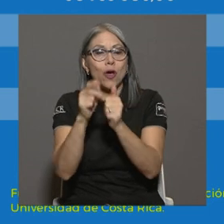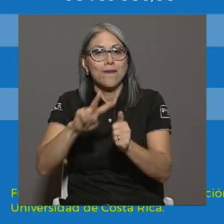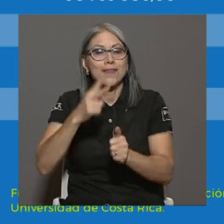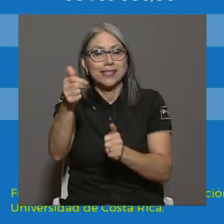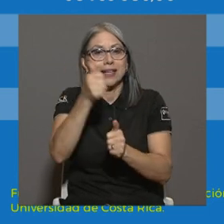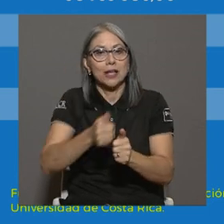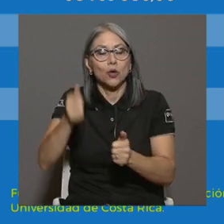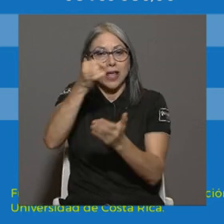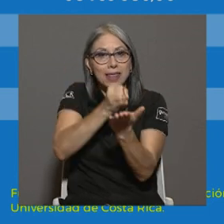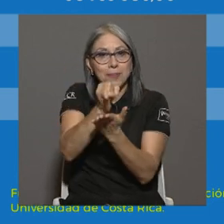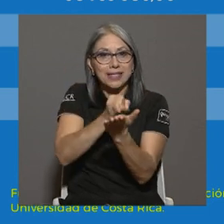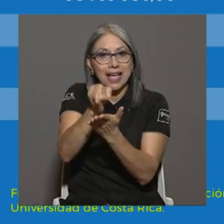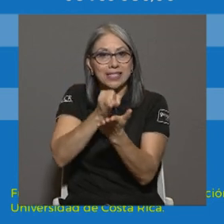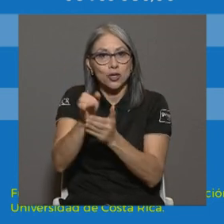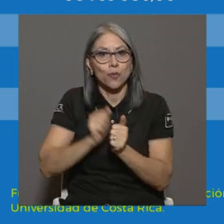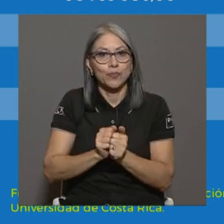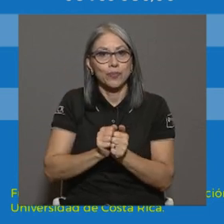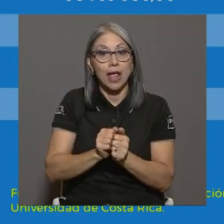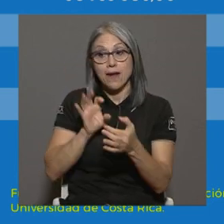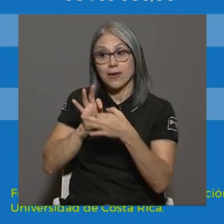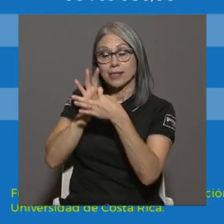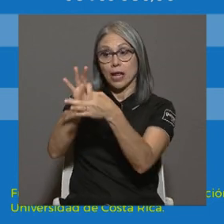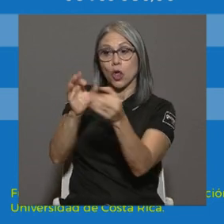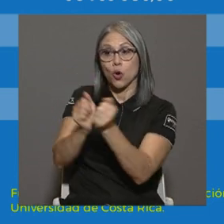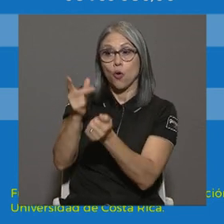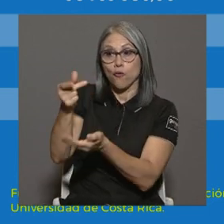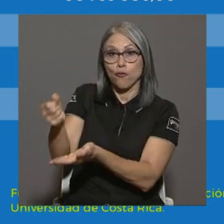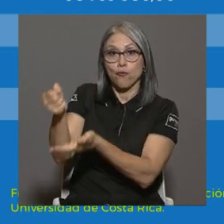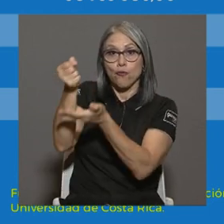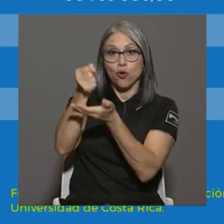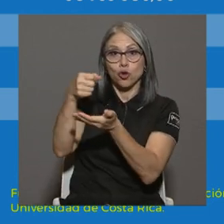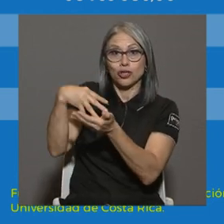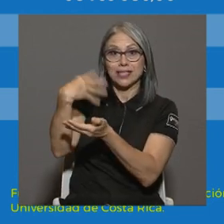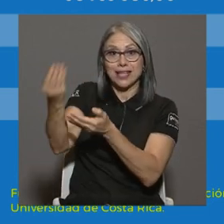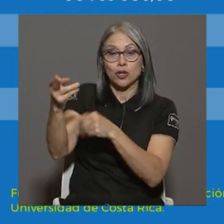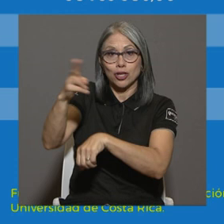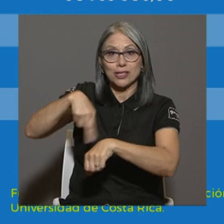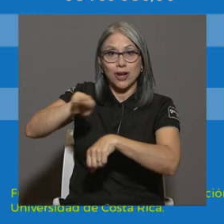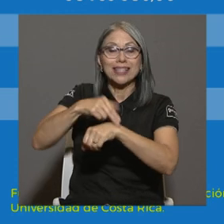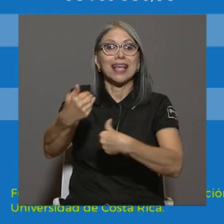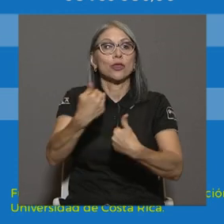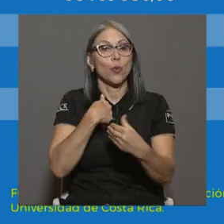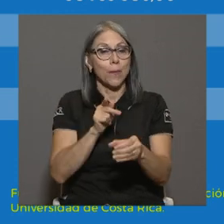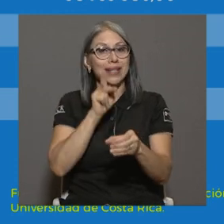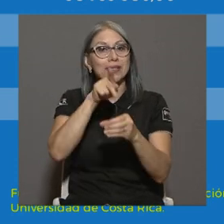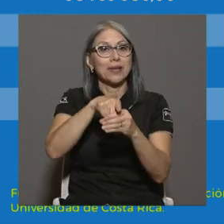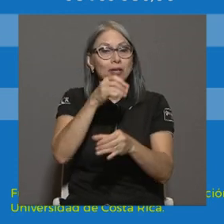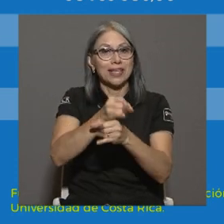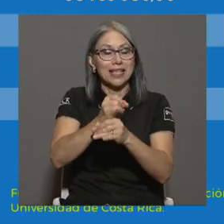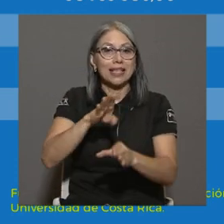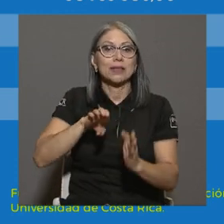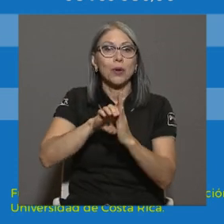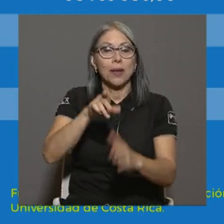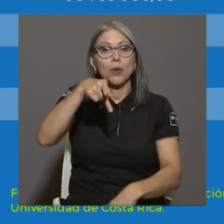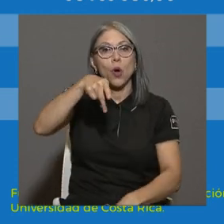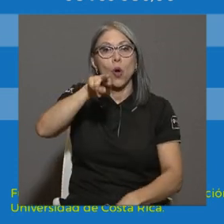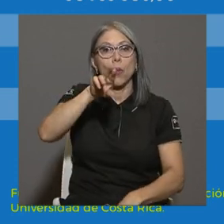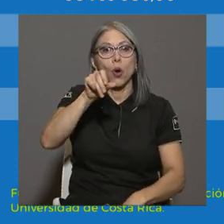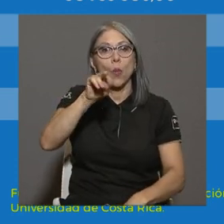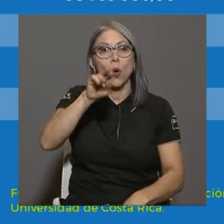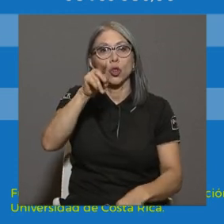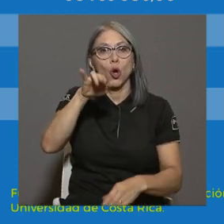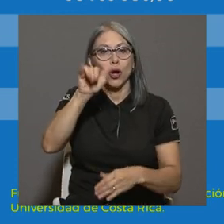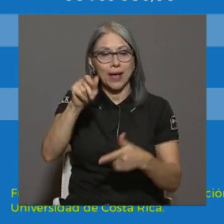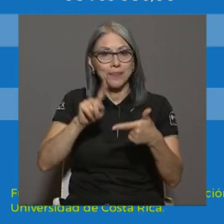En el marco de los fondos externos nacionales, se contó con la participación de entidades como Promotora, el